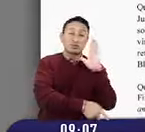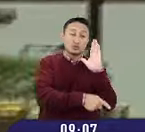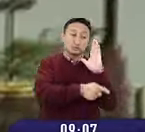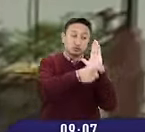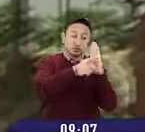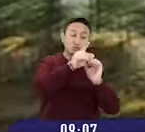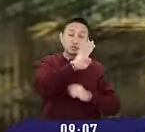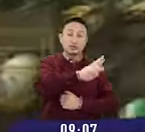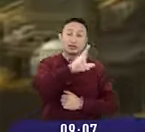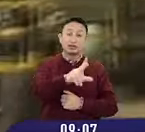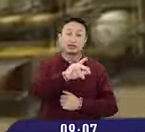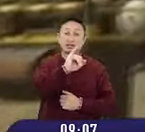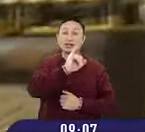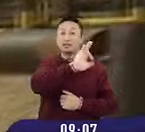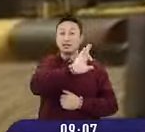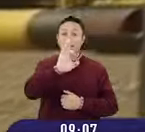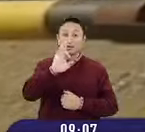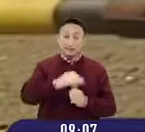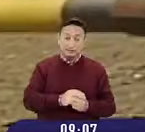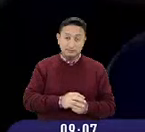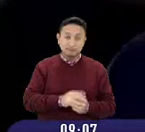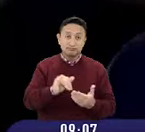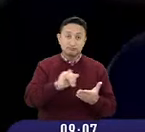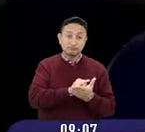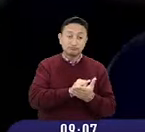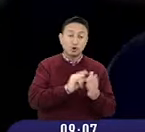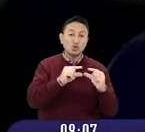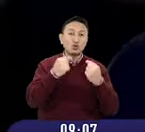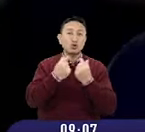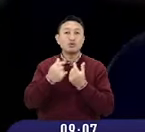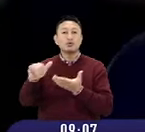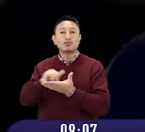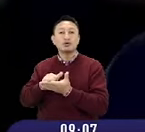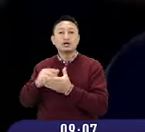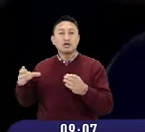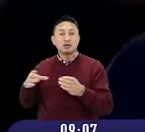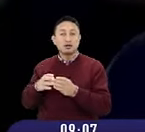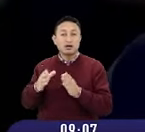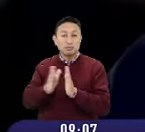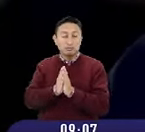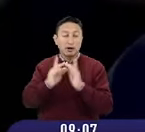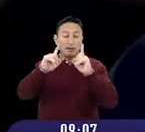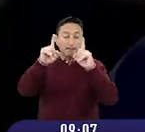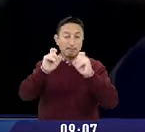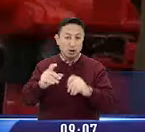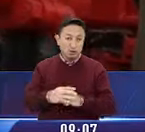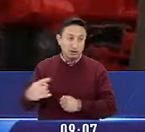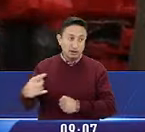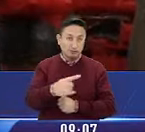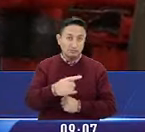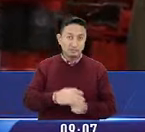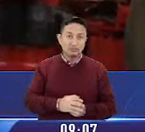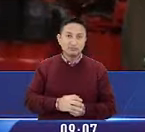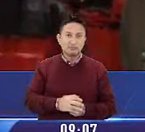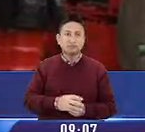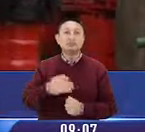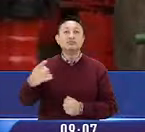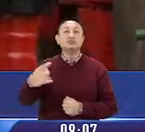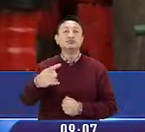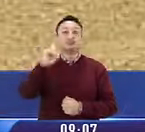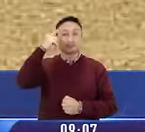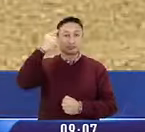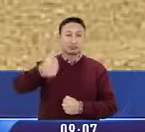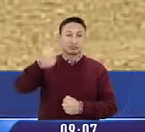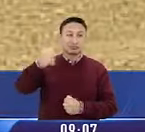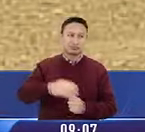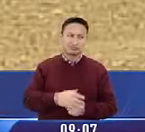bloque 43 del Parque Nacional Yasuní, el colectivo Yasunidos, promotor de la pregunta en la consulta popular, señaló que el anuncio del gobierno